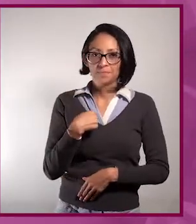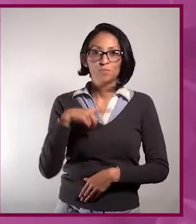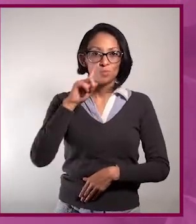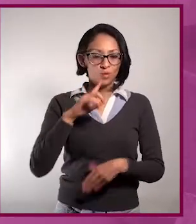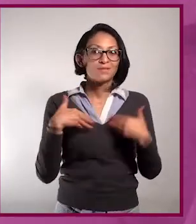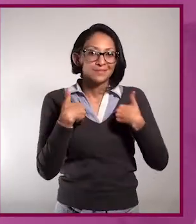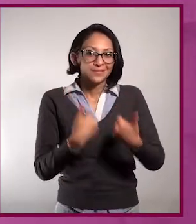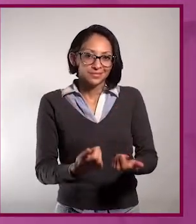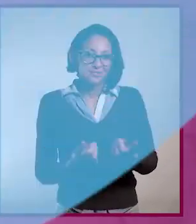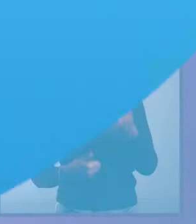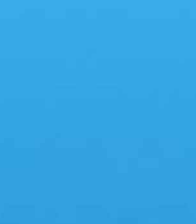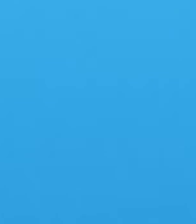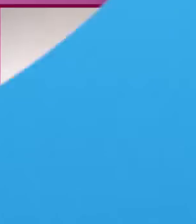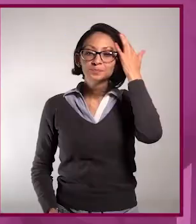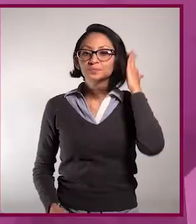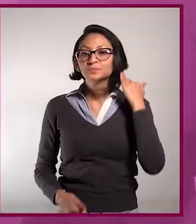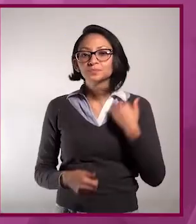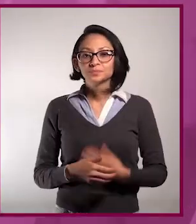las mujeres.